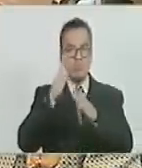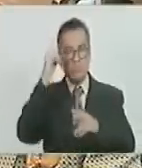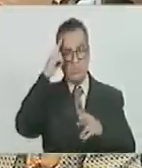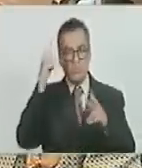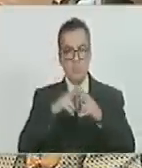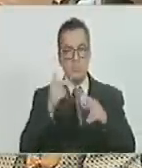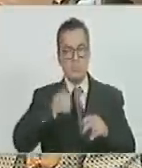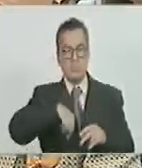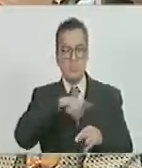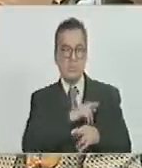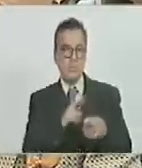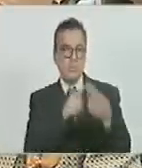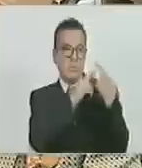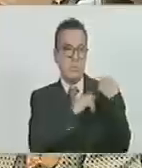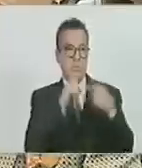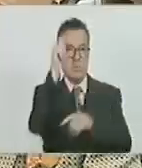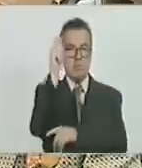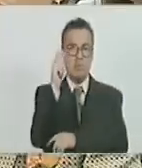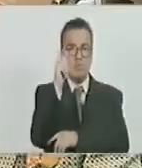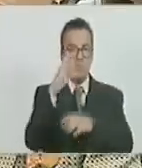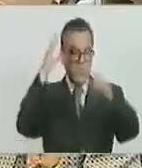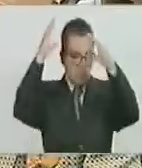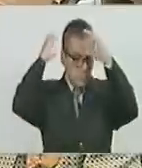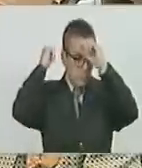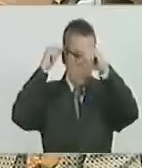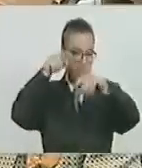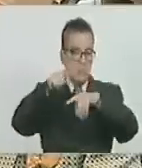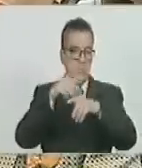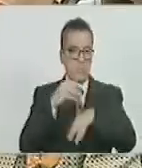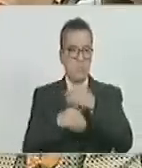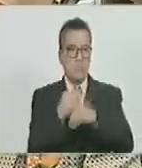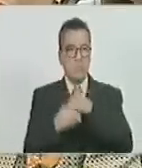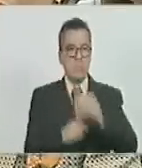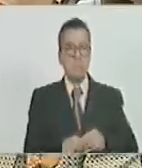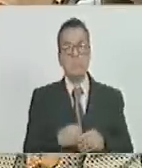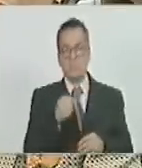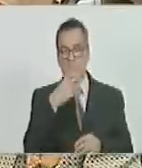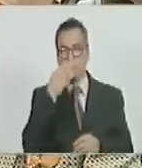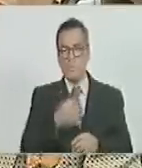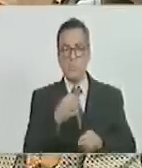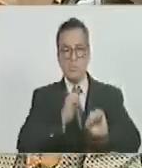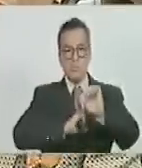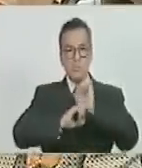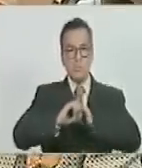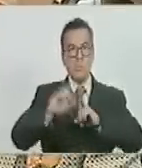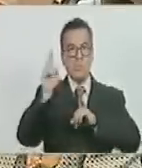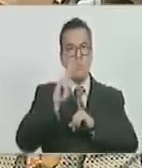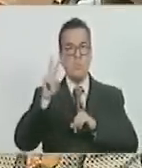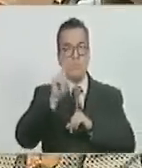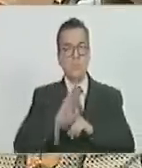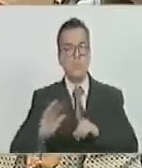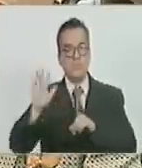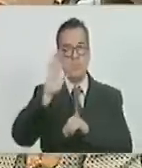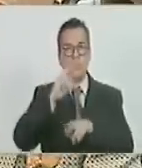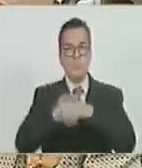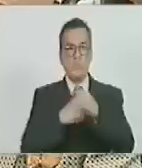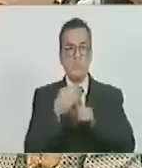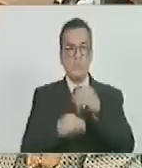reconocimiento a nuestra representación diplomática que ha ejercido debidamente la defensa de la República en el exterior y hace